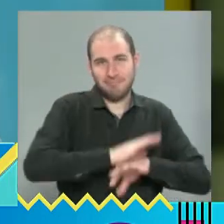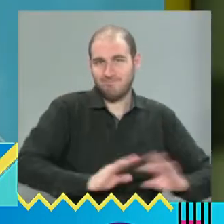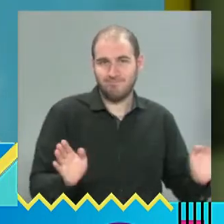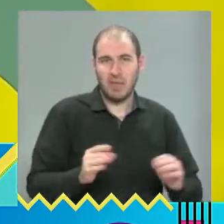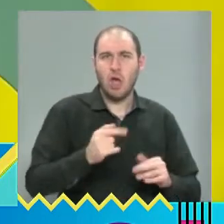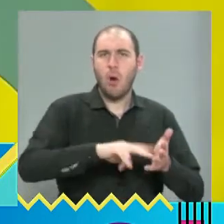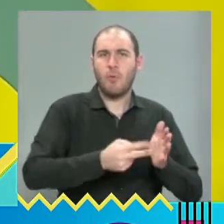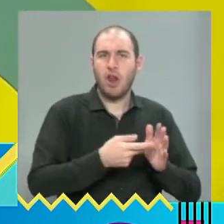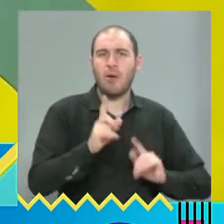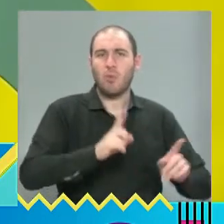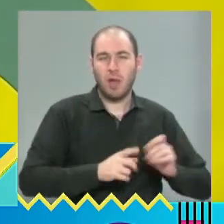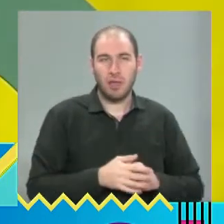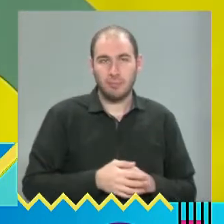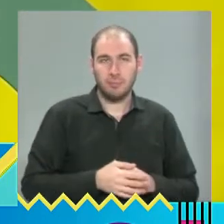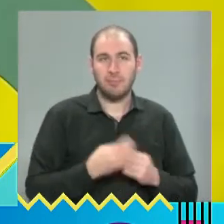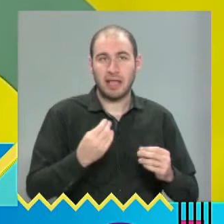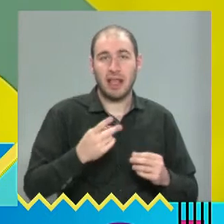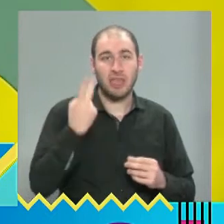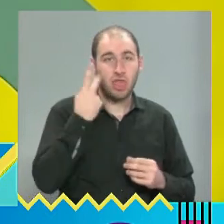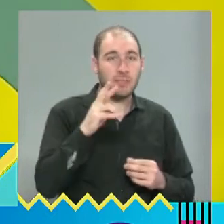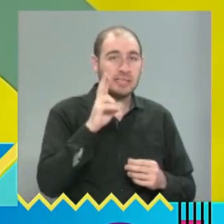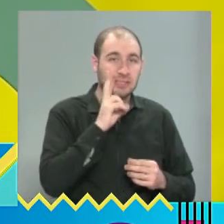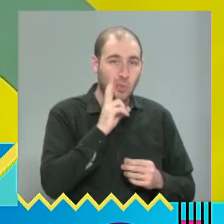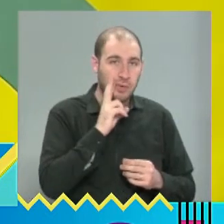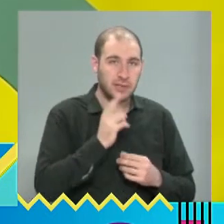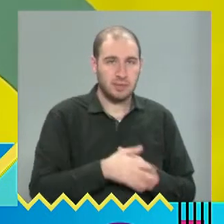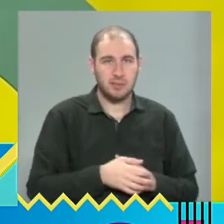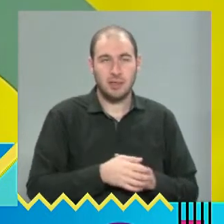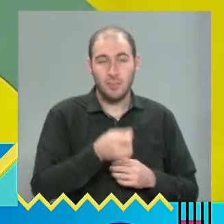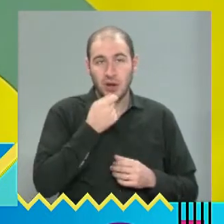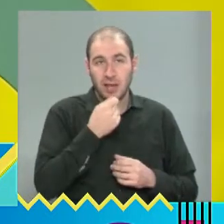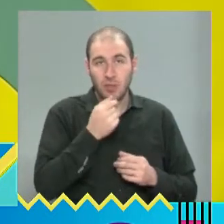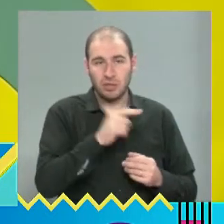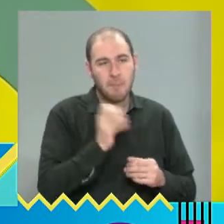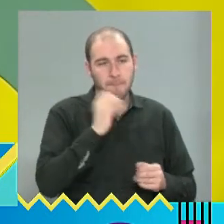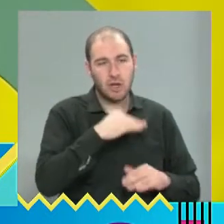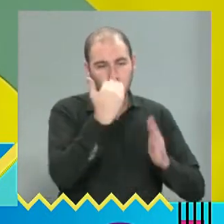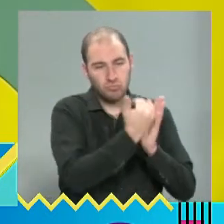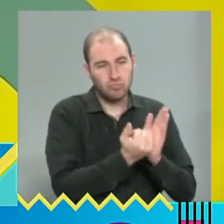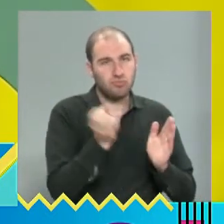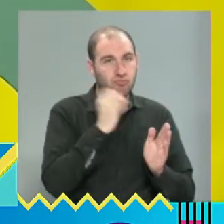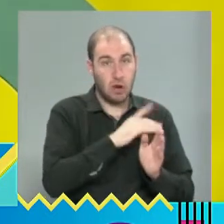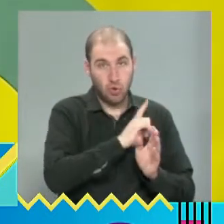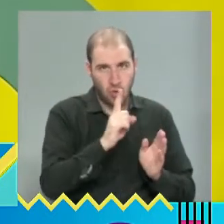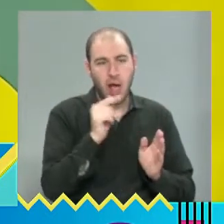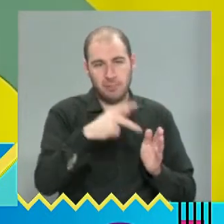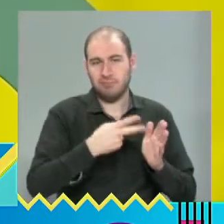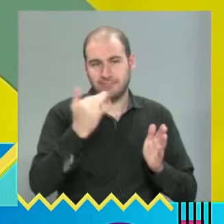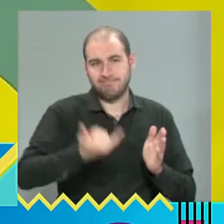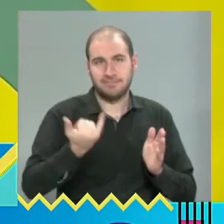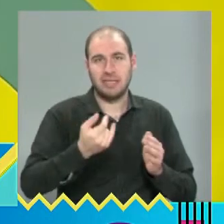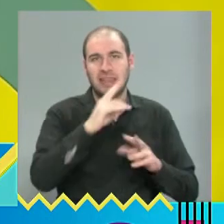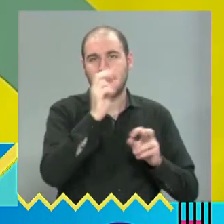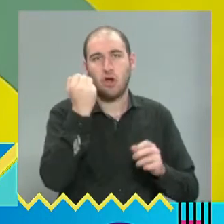ser un problema para el 2019. Si no se mejoran ciertos aspectos de la